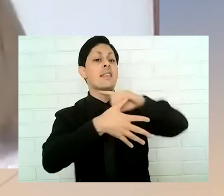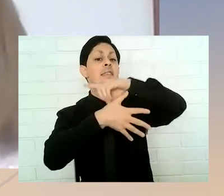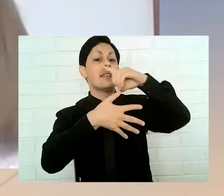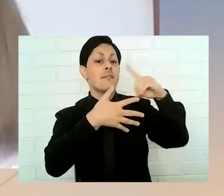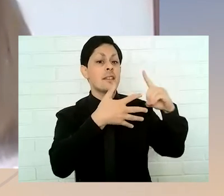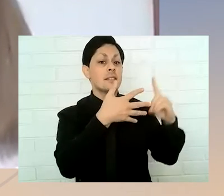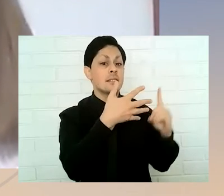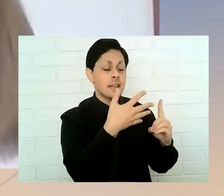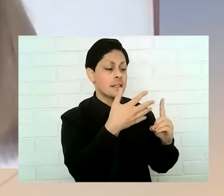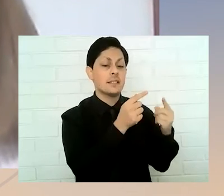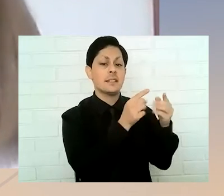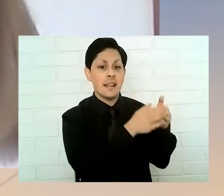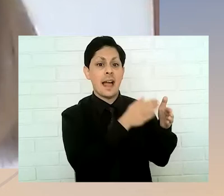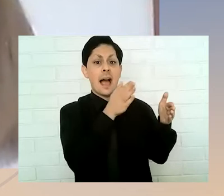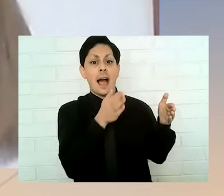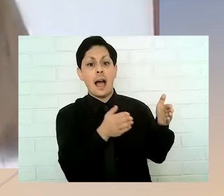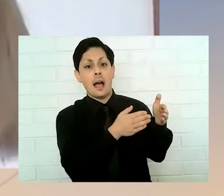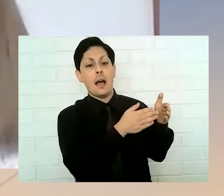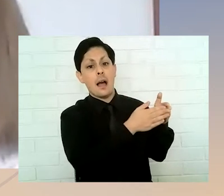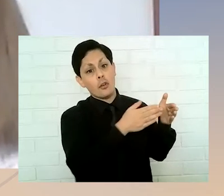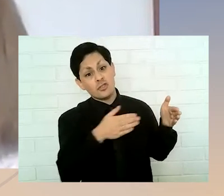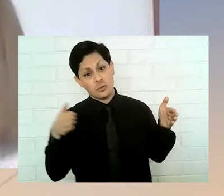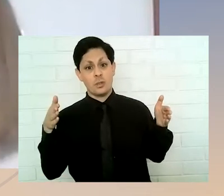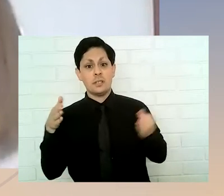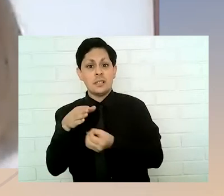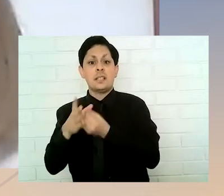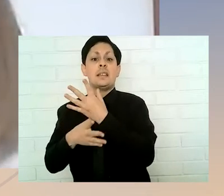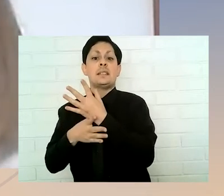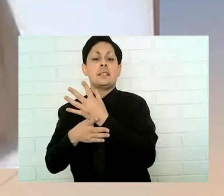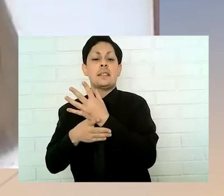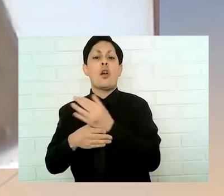de distintas maneras de construir el mundo.